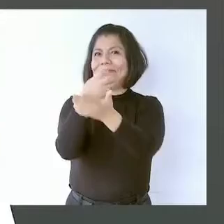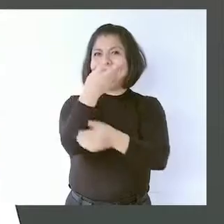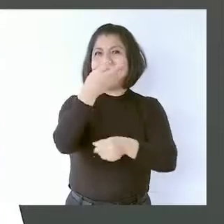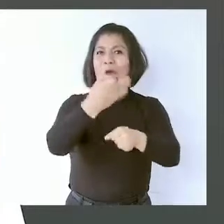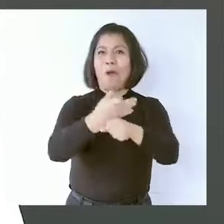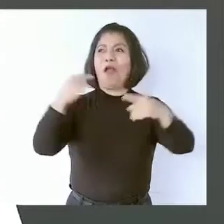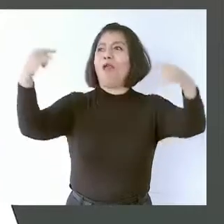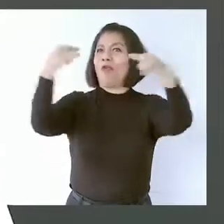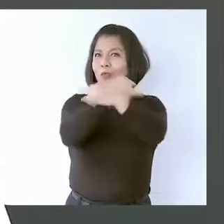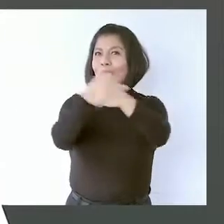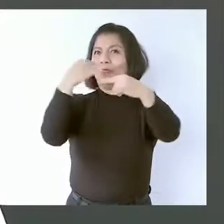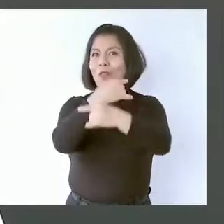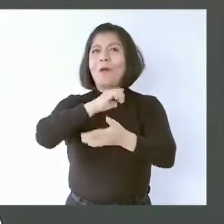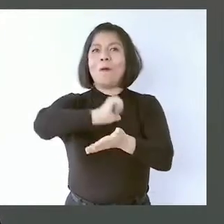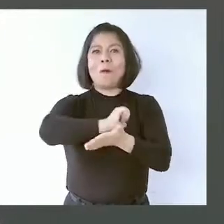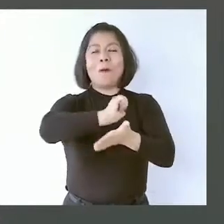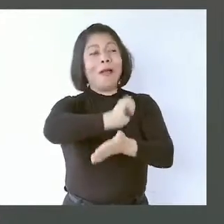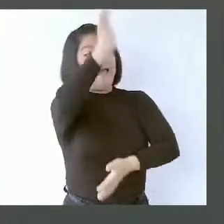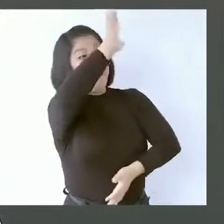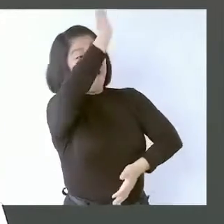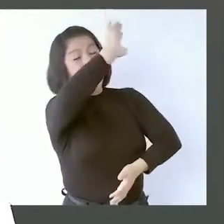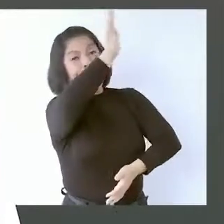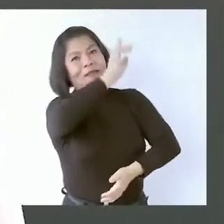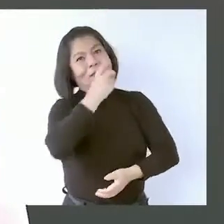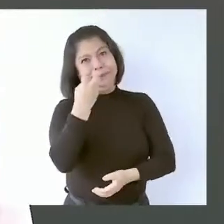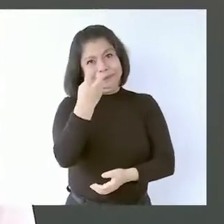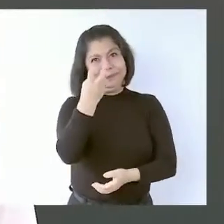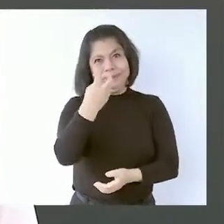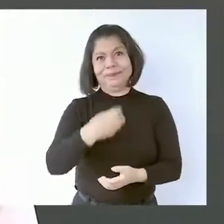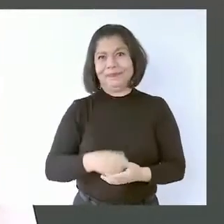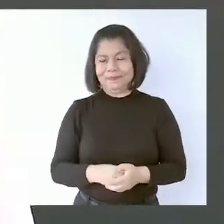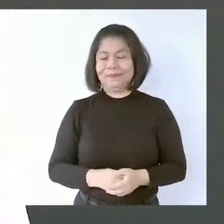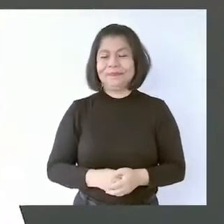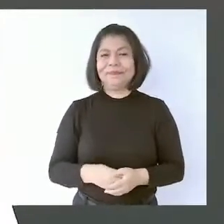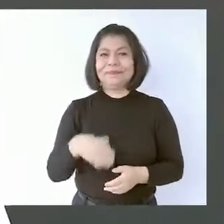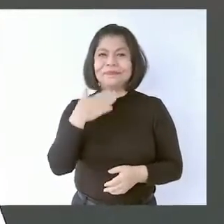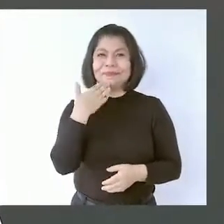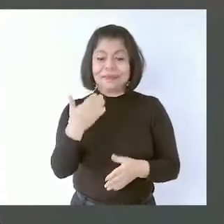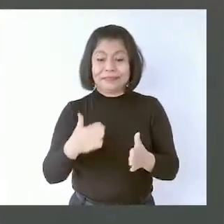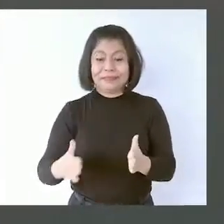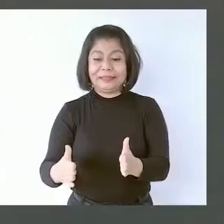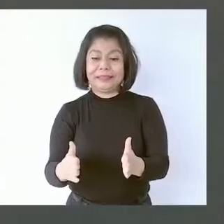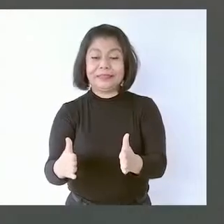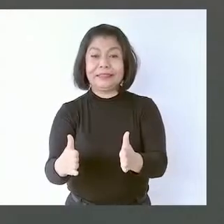todo el tramo se va a hacer como segundo piso,